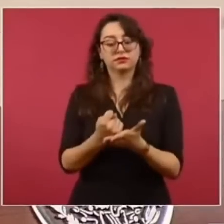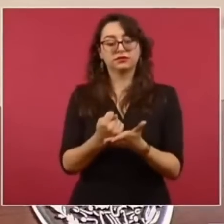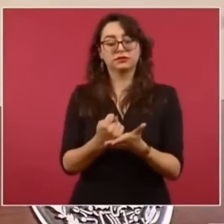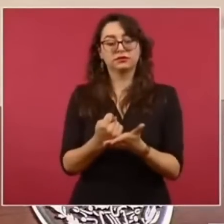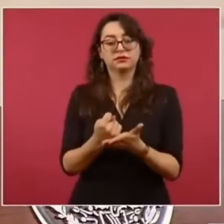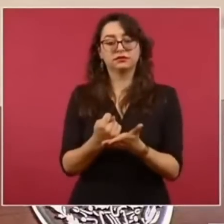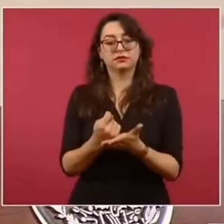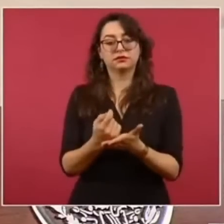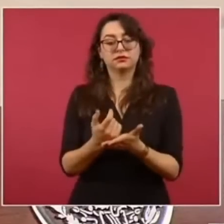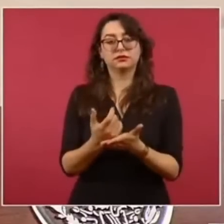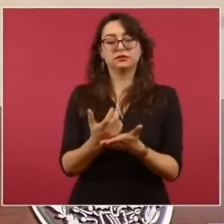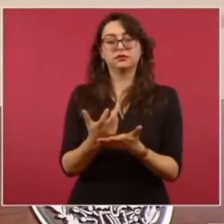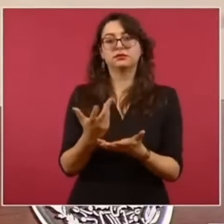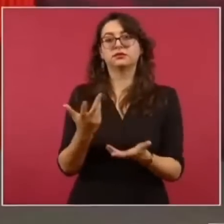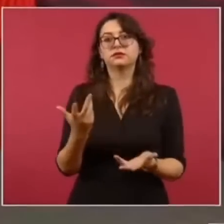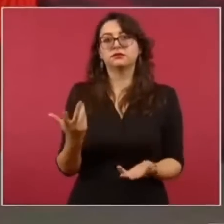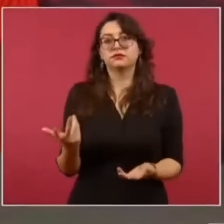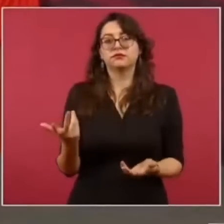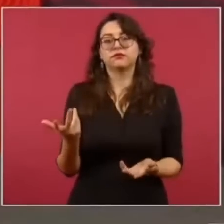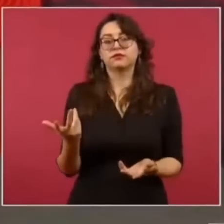tuvieron